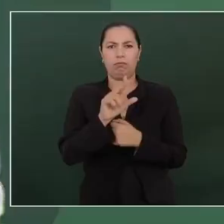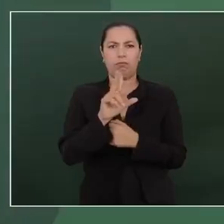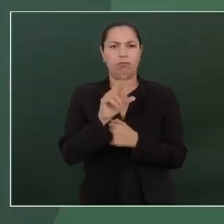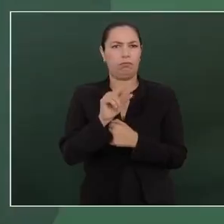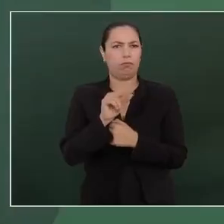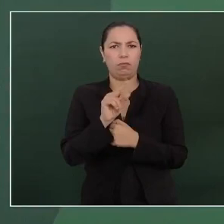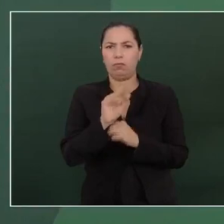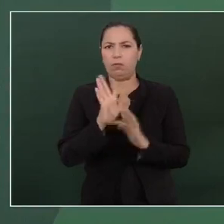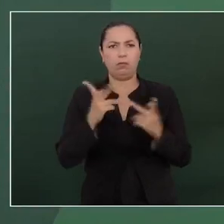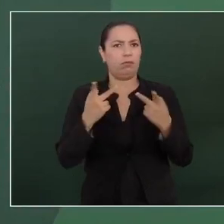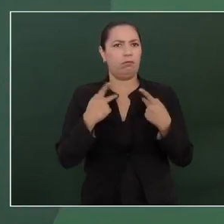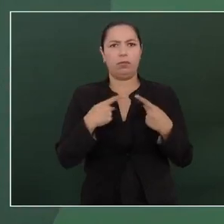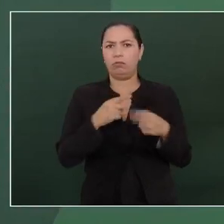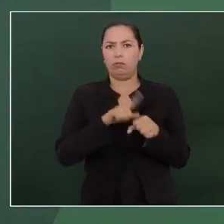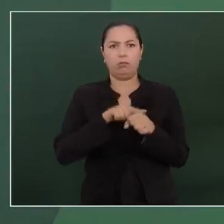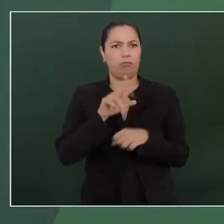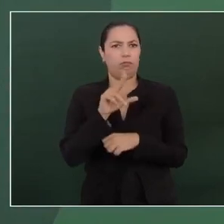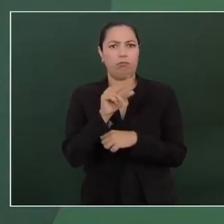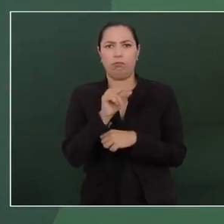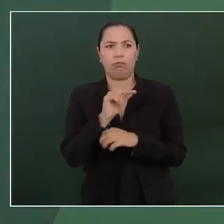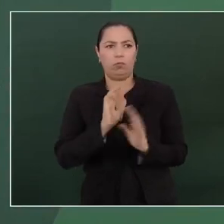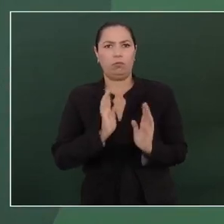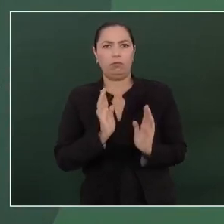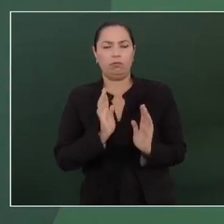Está en manos de